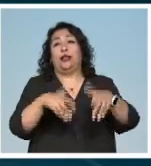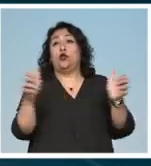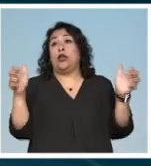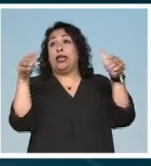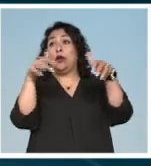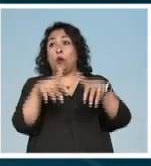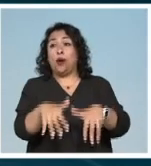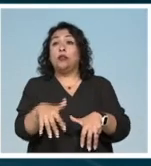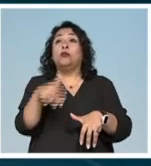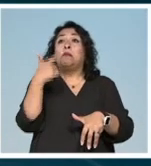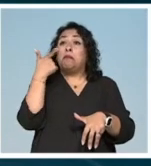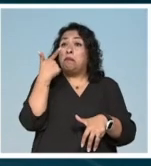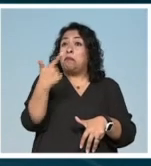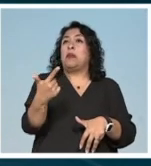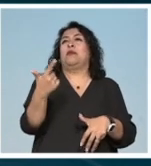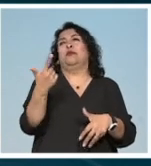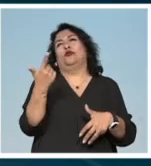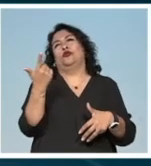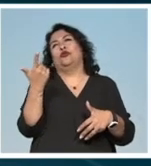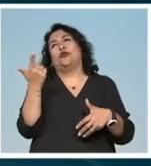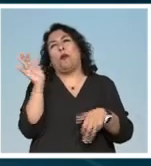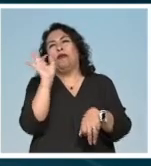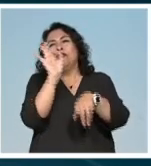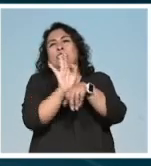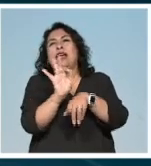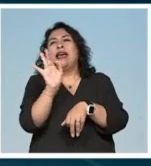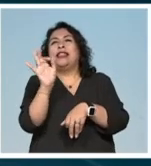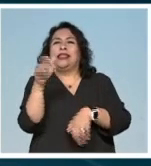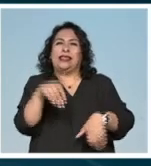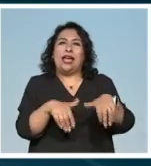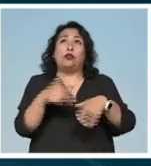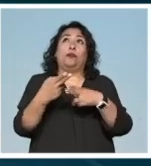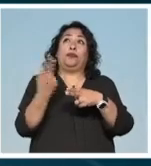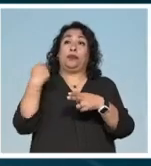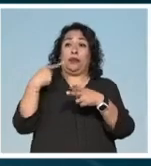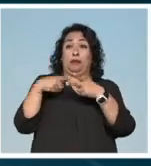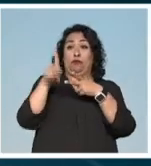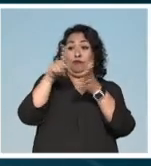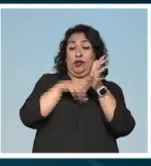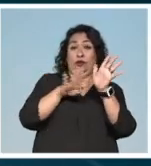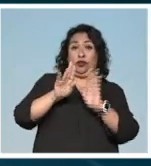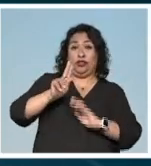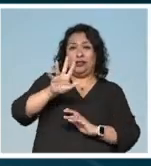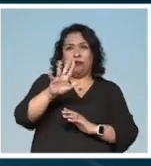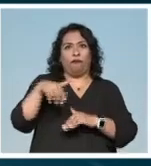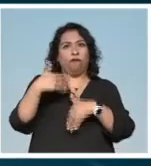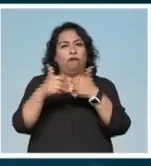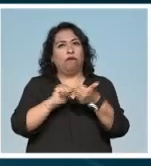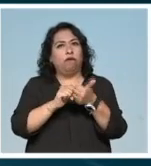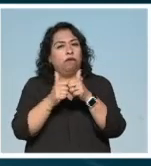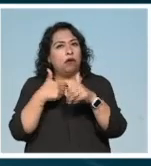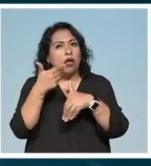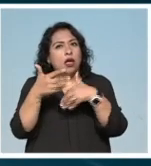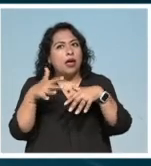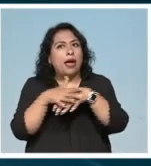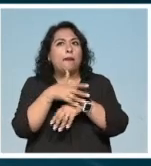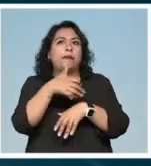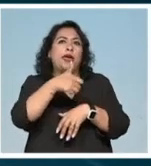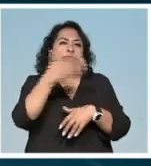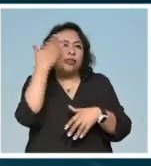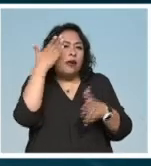encuentro surgió como un movimiento escénico desde 1985 y ha sabido evolucionar conforme las necesidades de